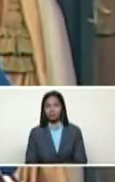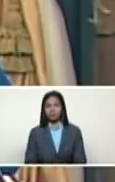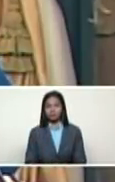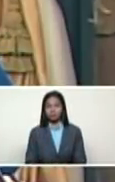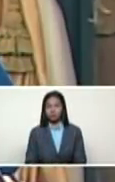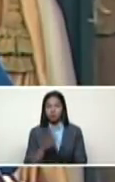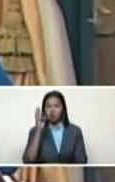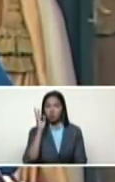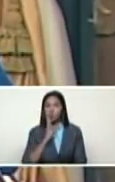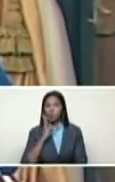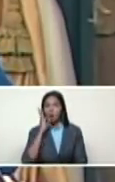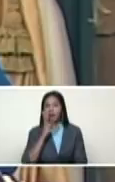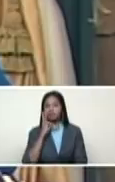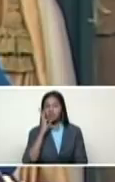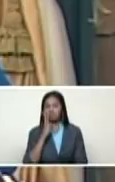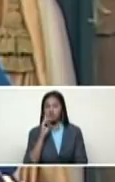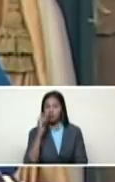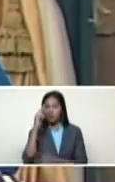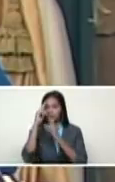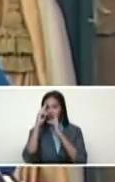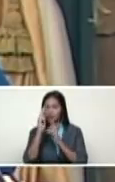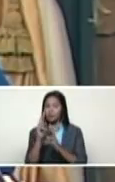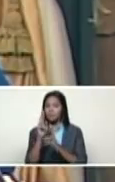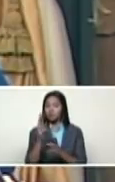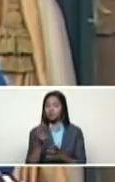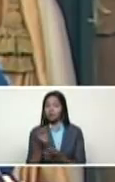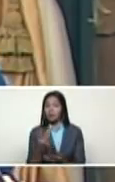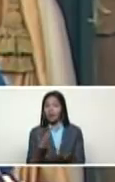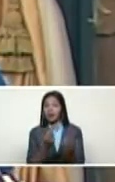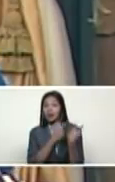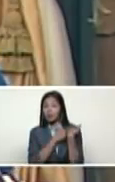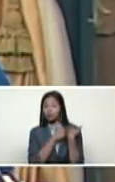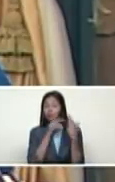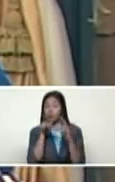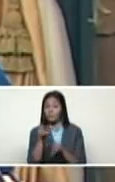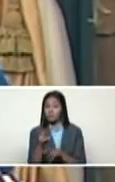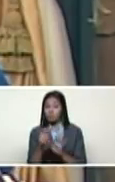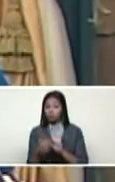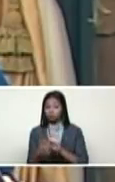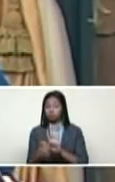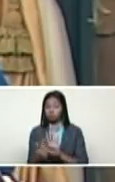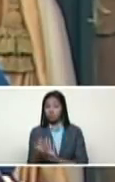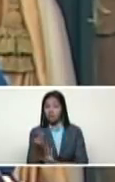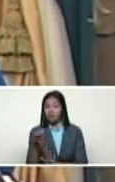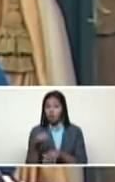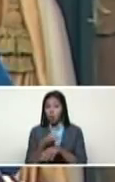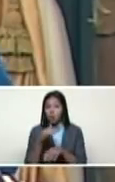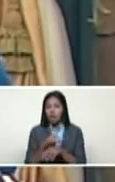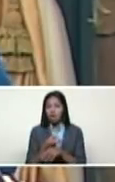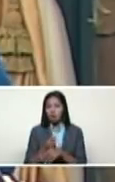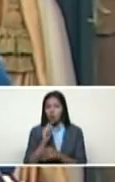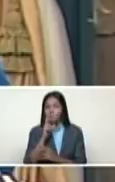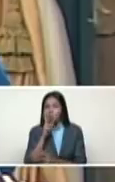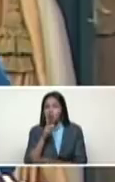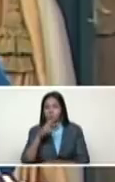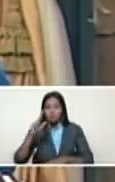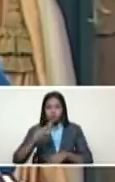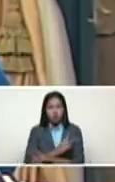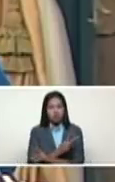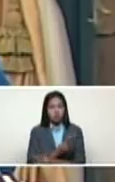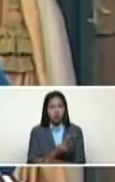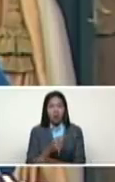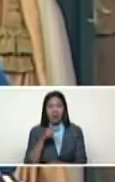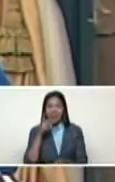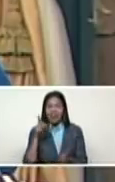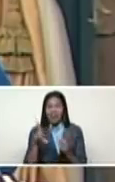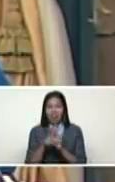en Washington, y es responsable, a la luz del derecho internacional, de una grave violación, no solo legal,